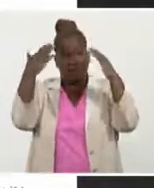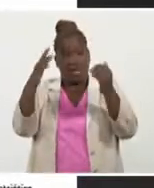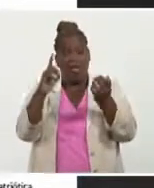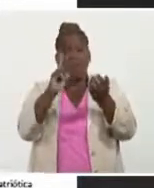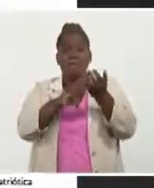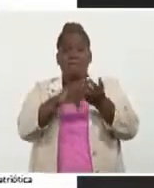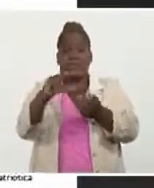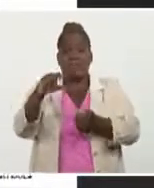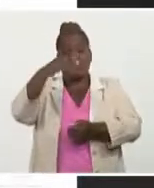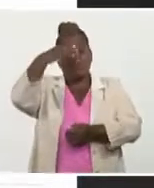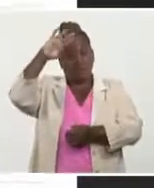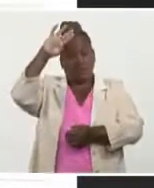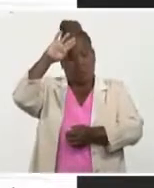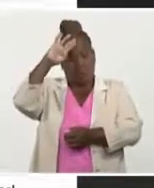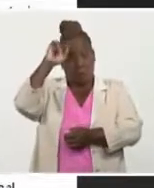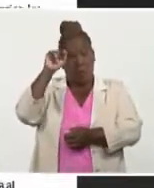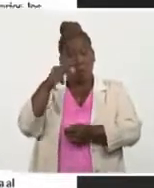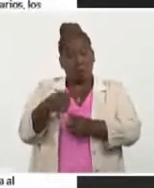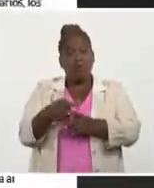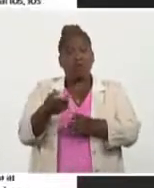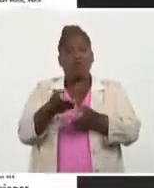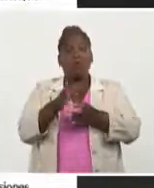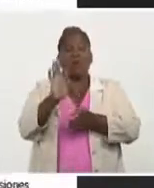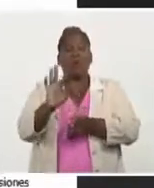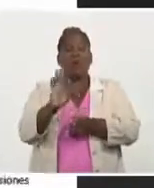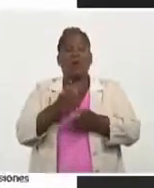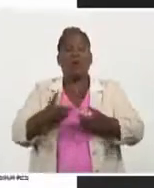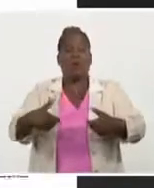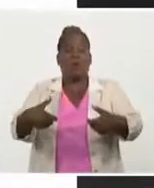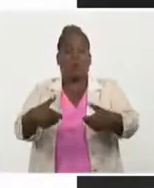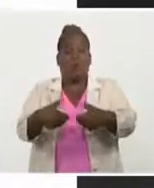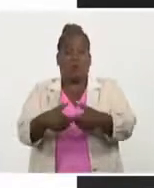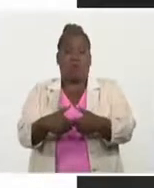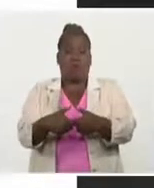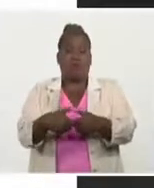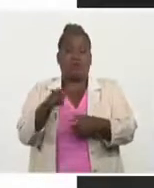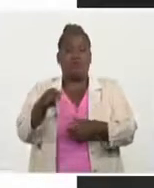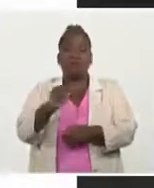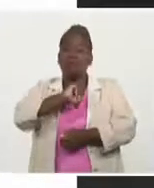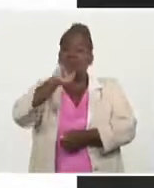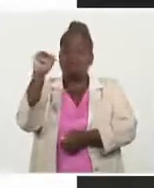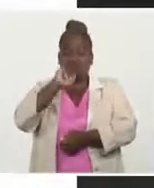el desarrollo de este importante evento en el que auguran grandes éxitos y sobre los que